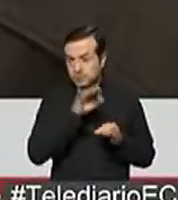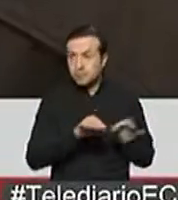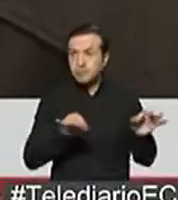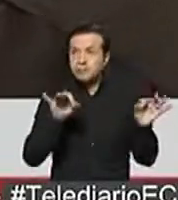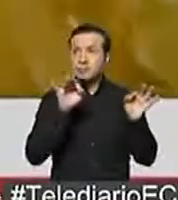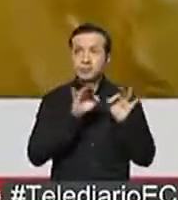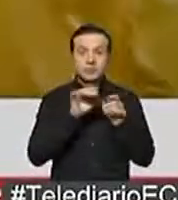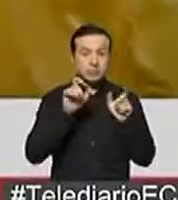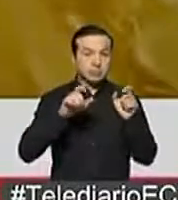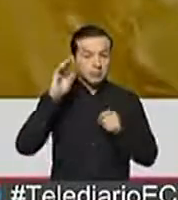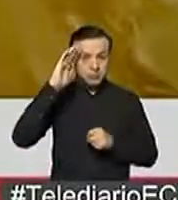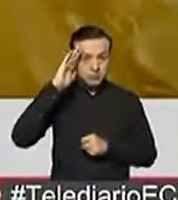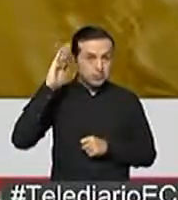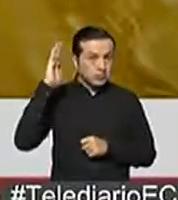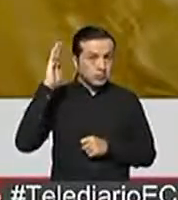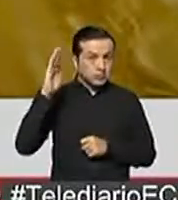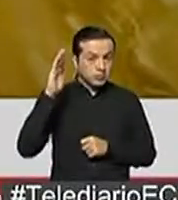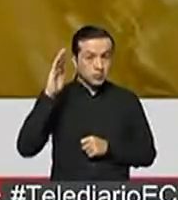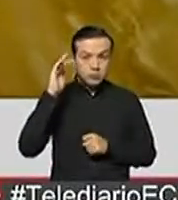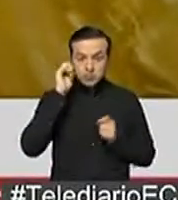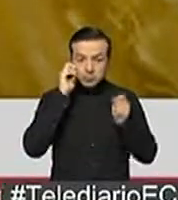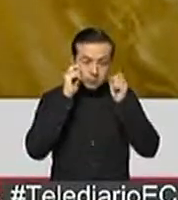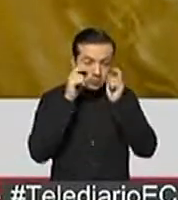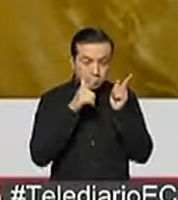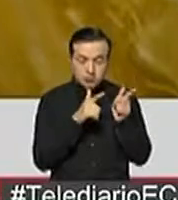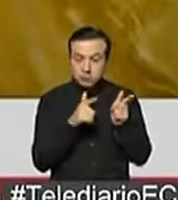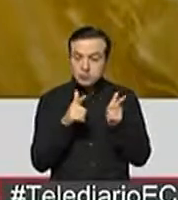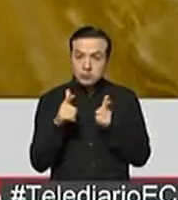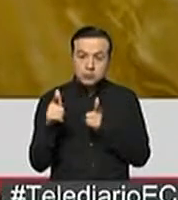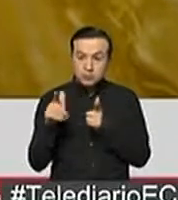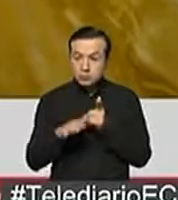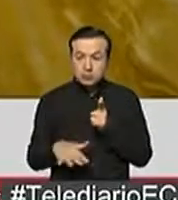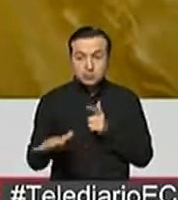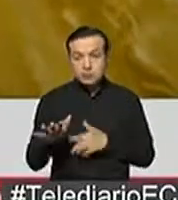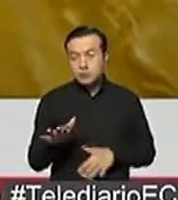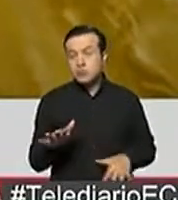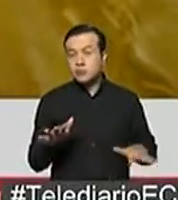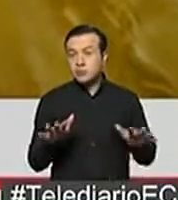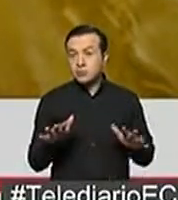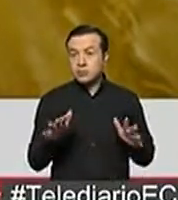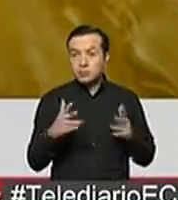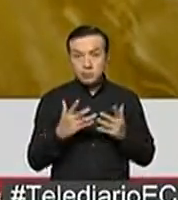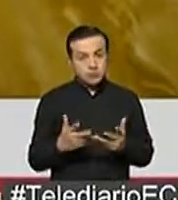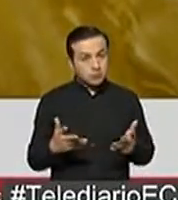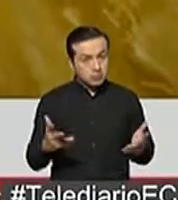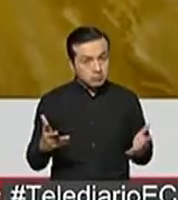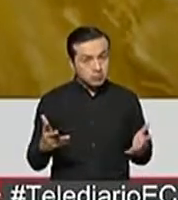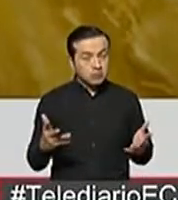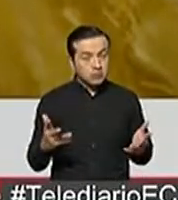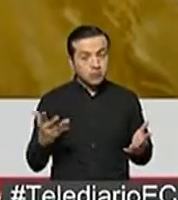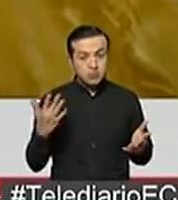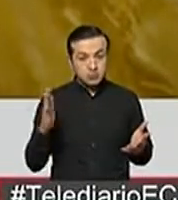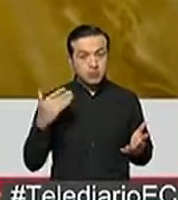de oficiales y personal para realizar desde el patrullaje ordinario. Para este tipo de eventos